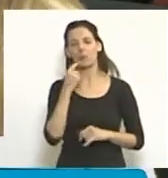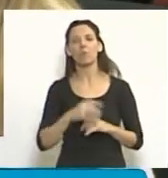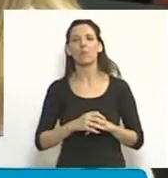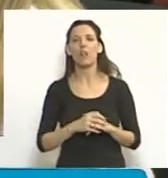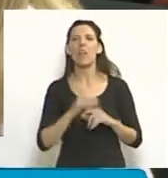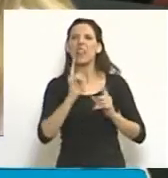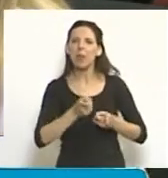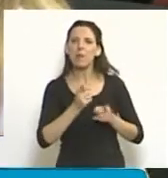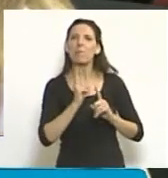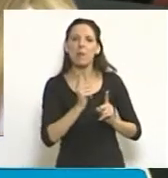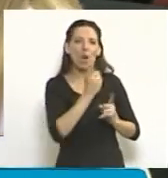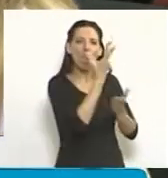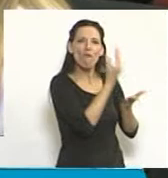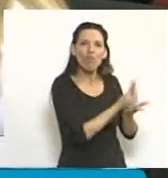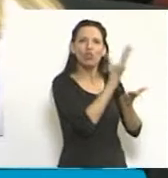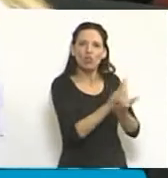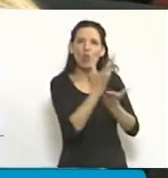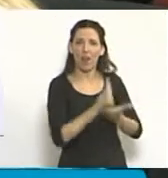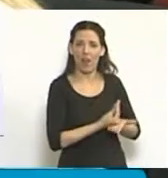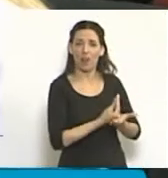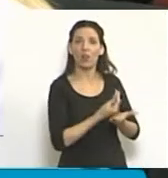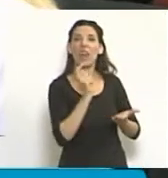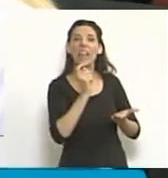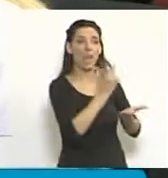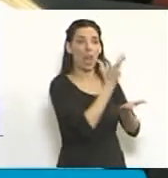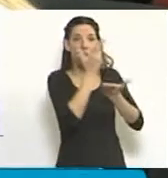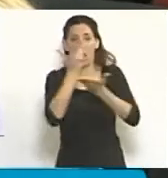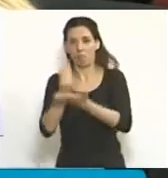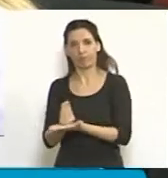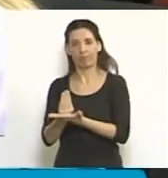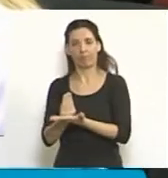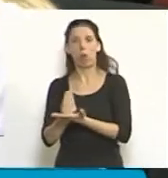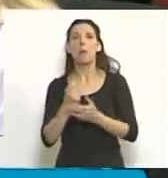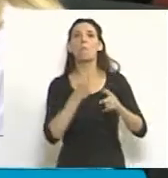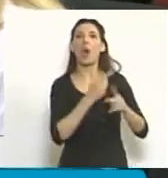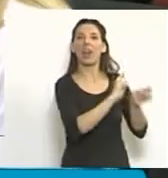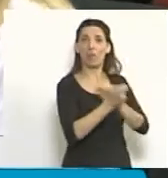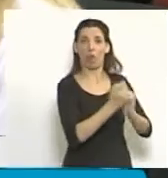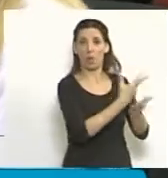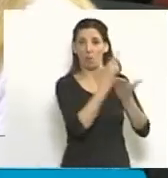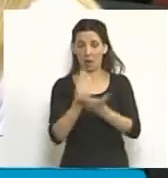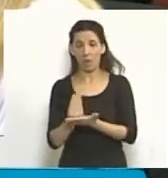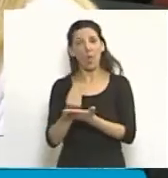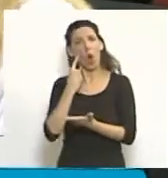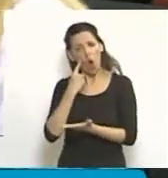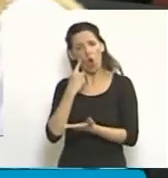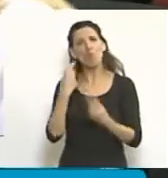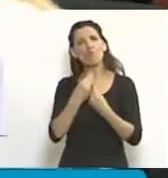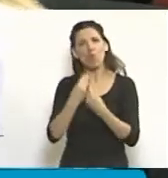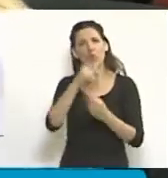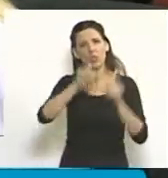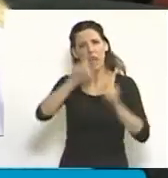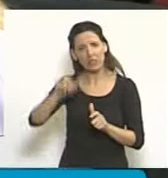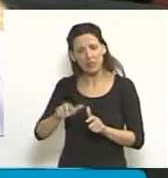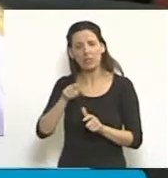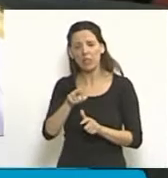a los propios funcionarios que sean designados a partir de esta reforma, aun cuando muchos de esos funcionarios puedan